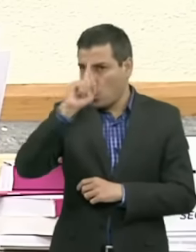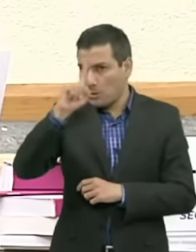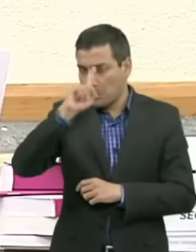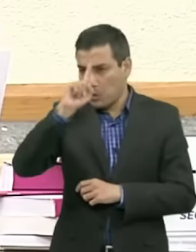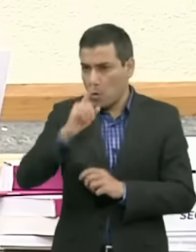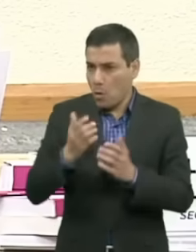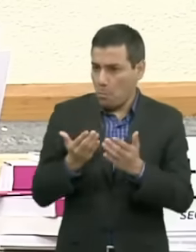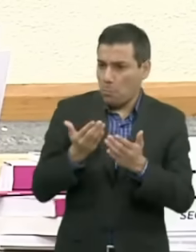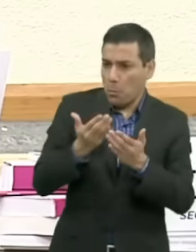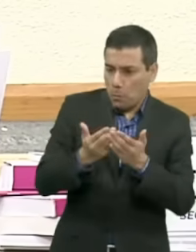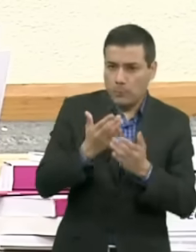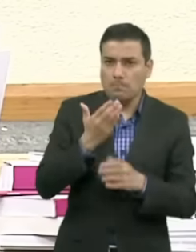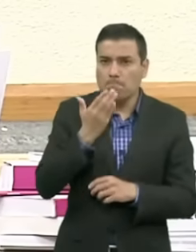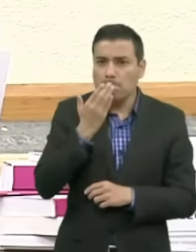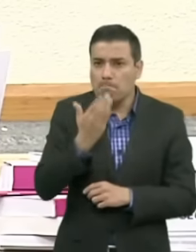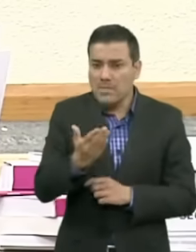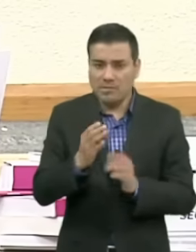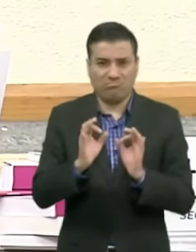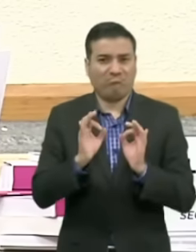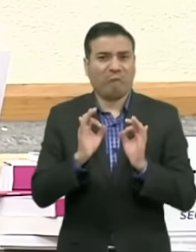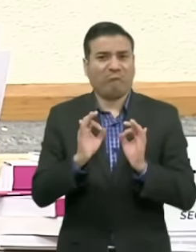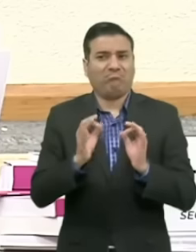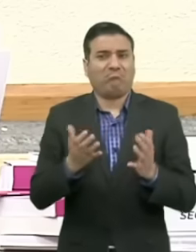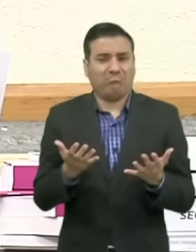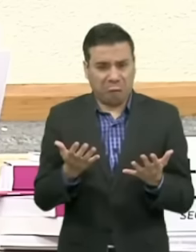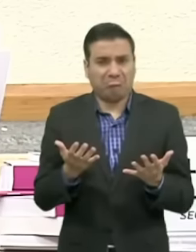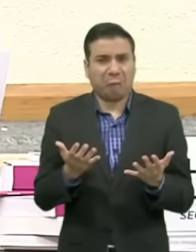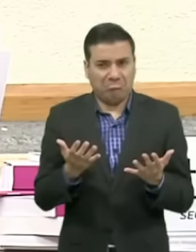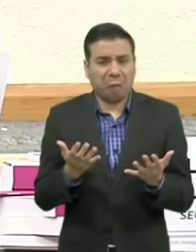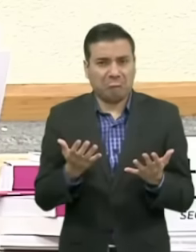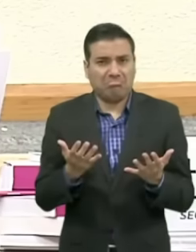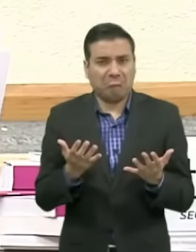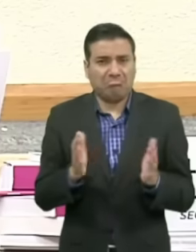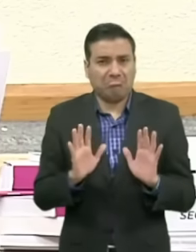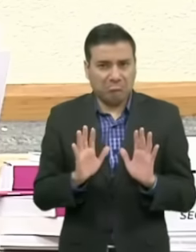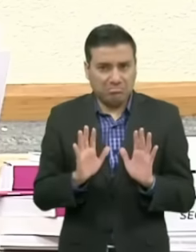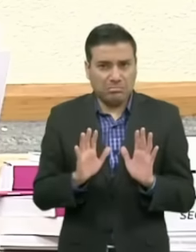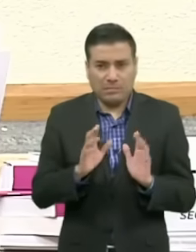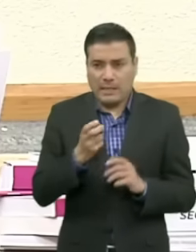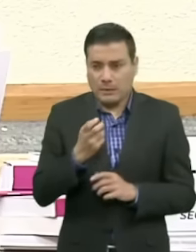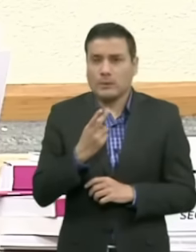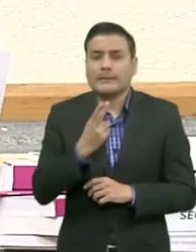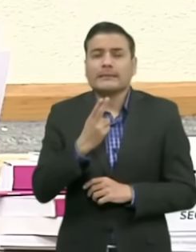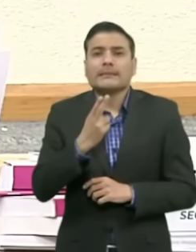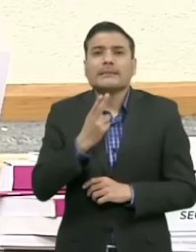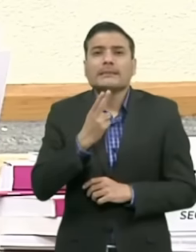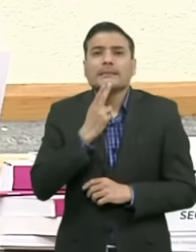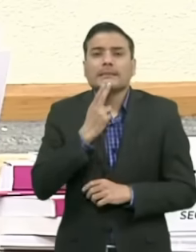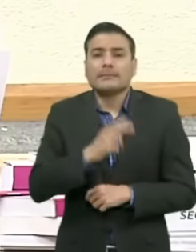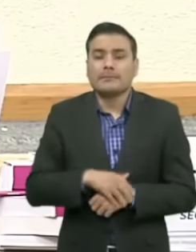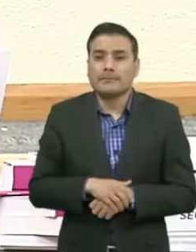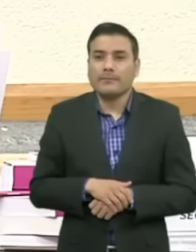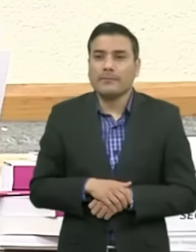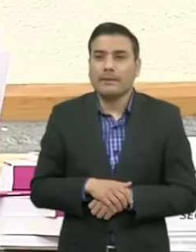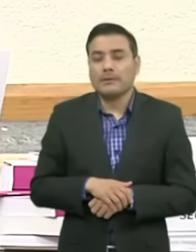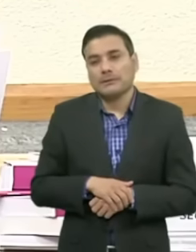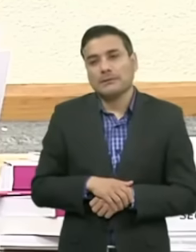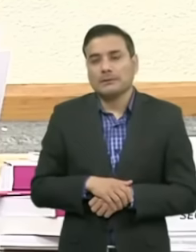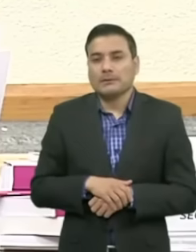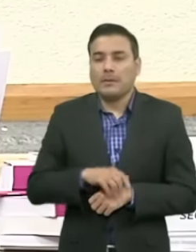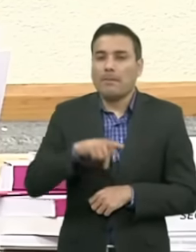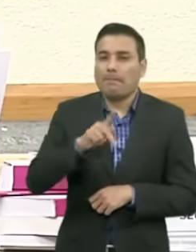propuesta de esta naturaleza y de este alcance, que quizás siente un precedente muy negativo para la